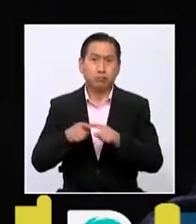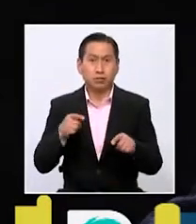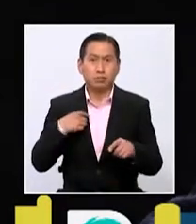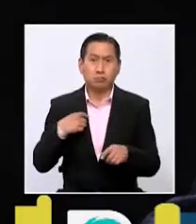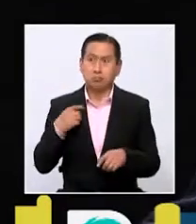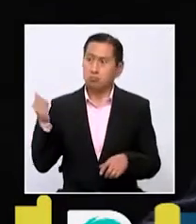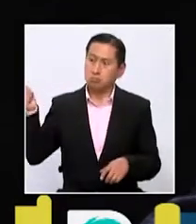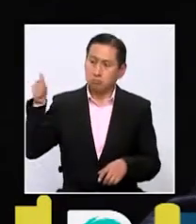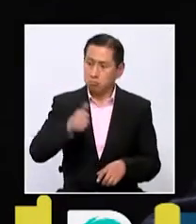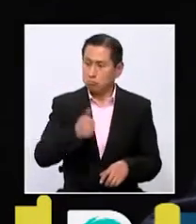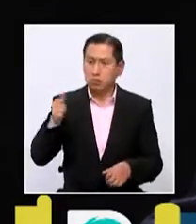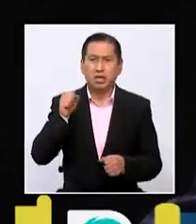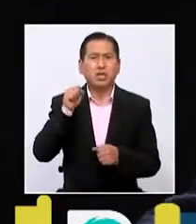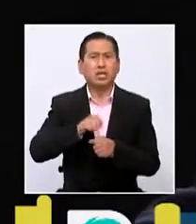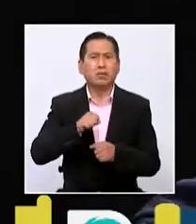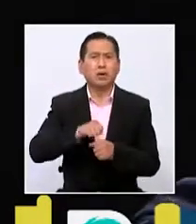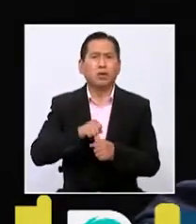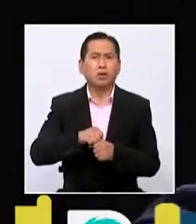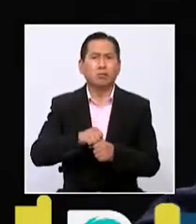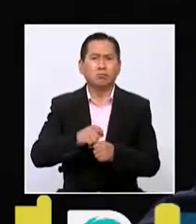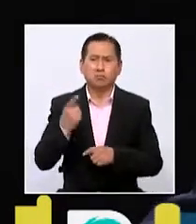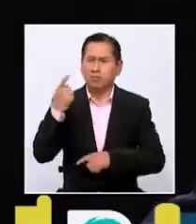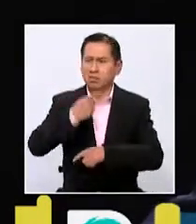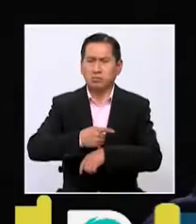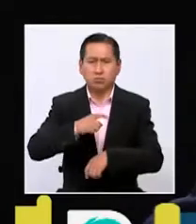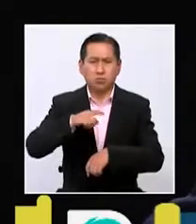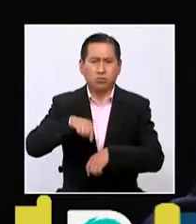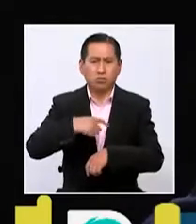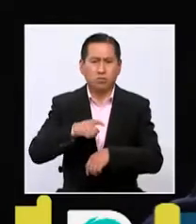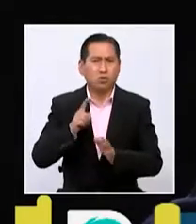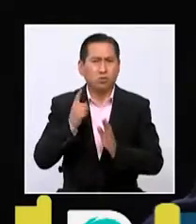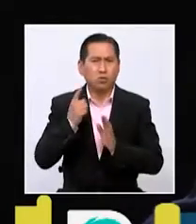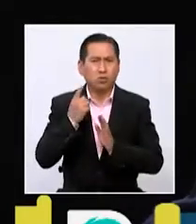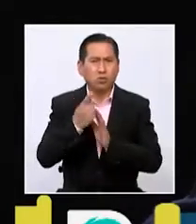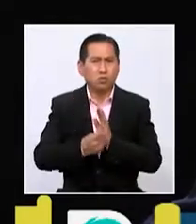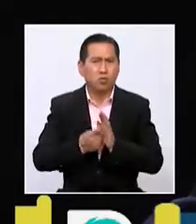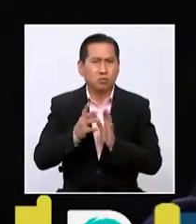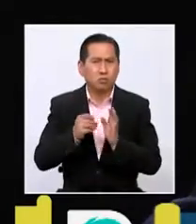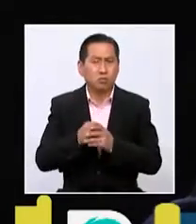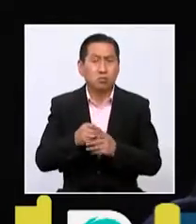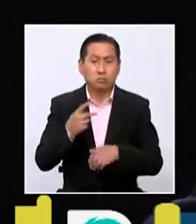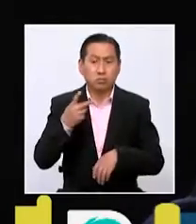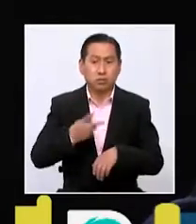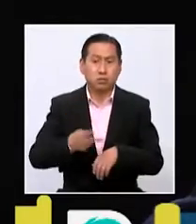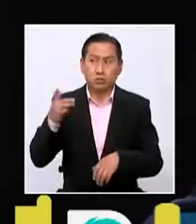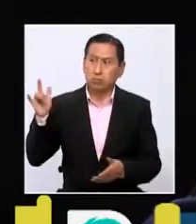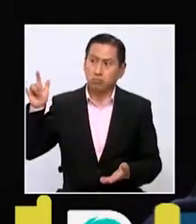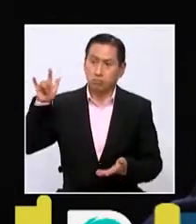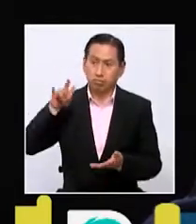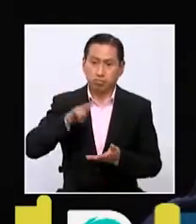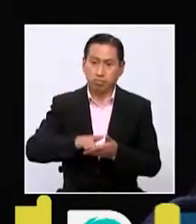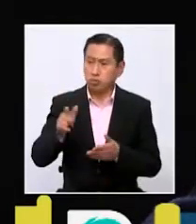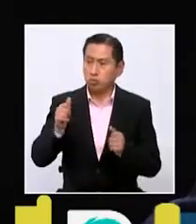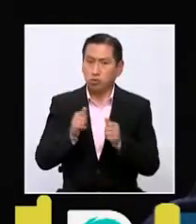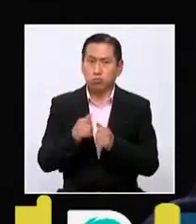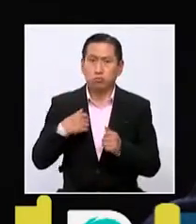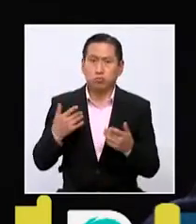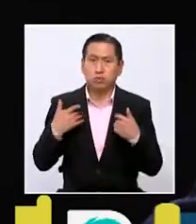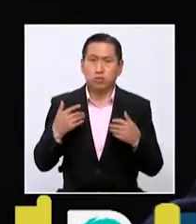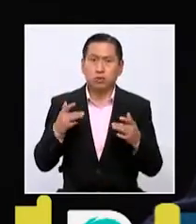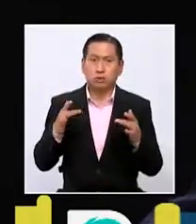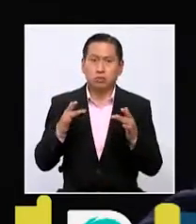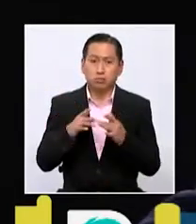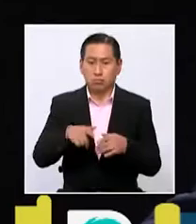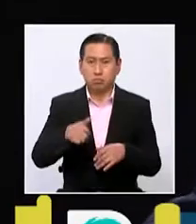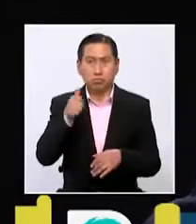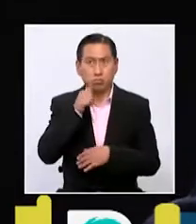viaje de trabajo muy, muy, de un día, de unas horas. El segundo viaje fue a través de una relación que tuve, de una